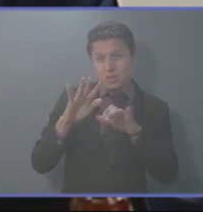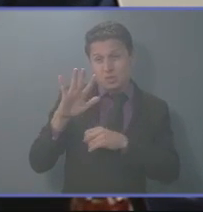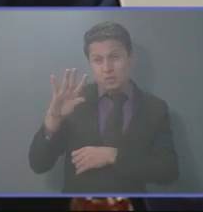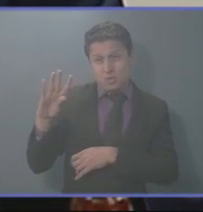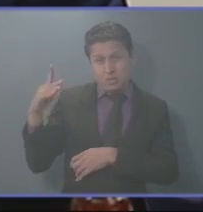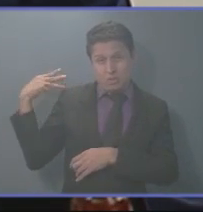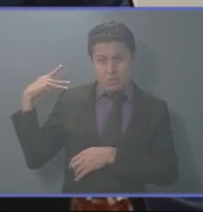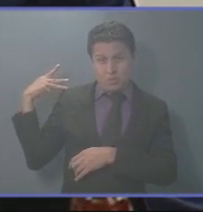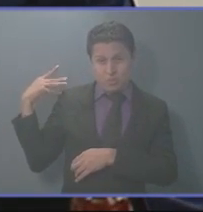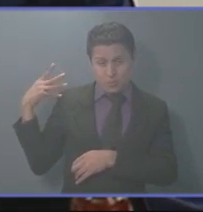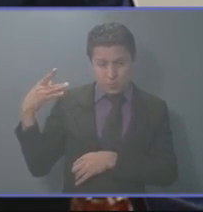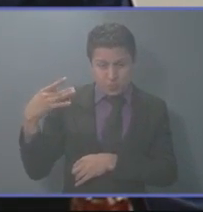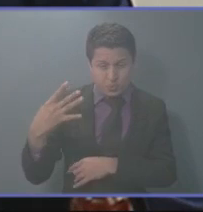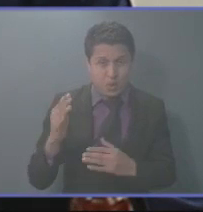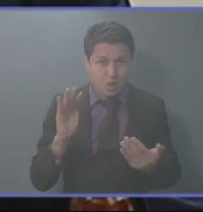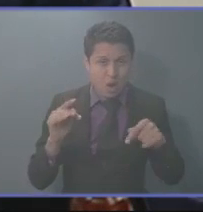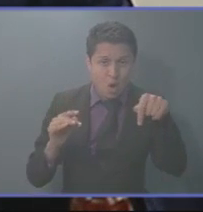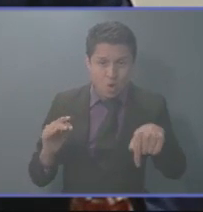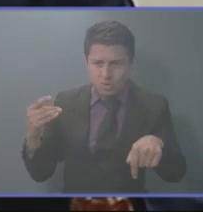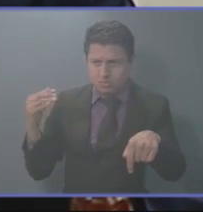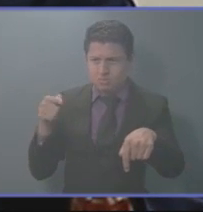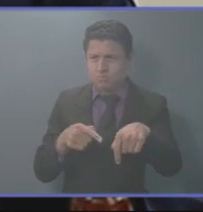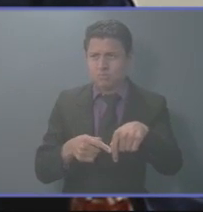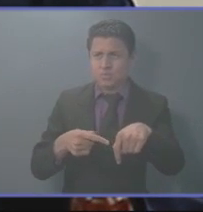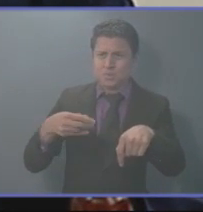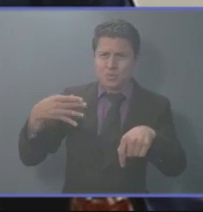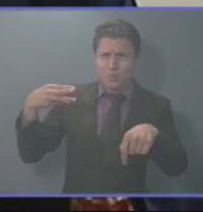suficiente, pero la realidad de ahora es otra.